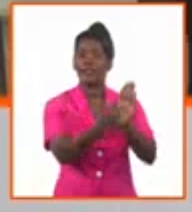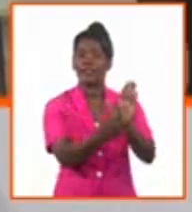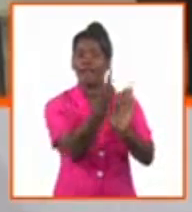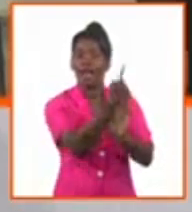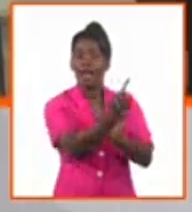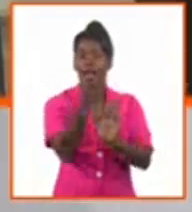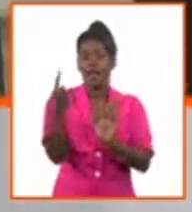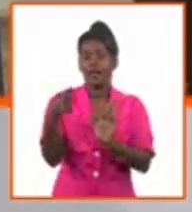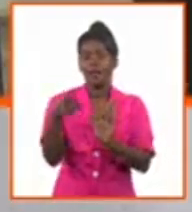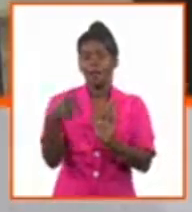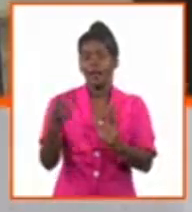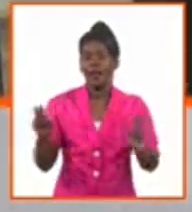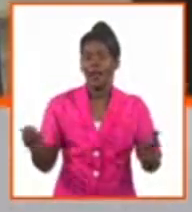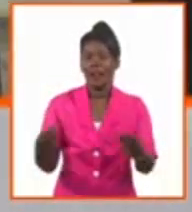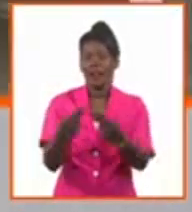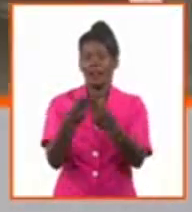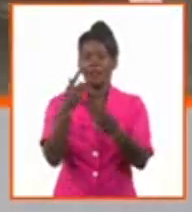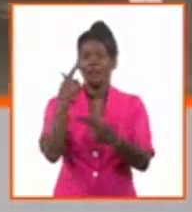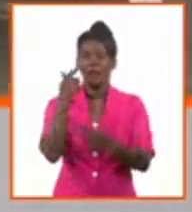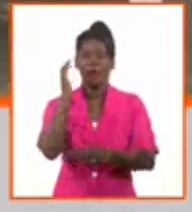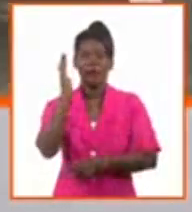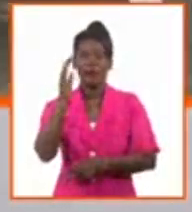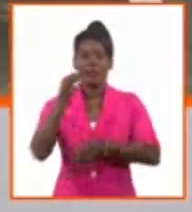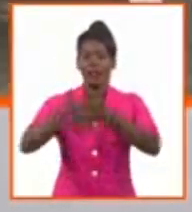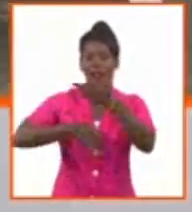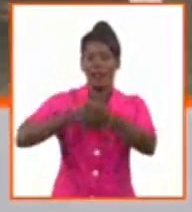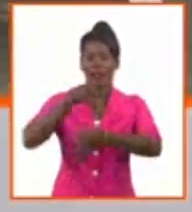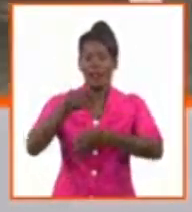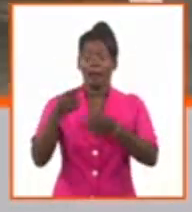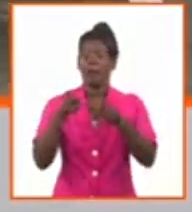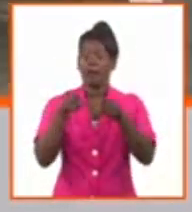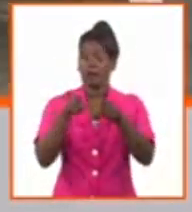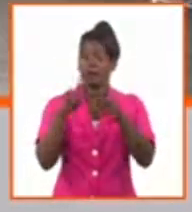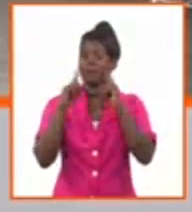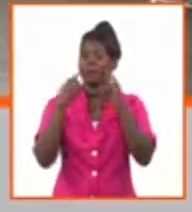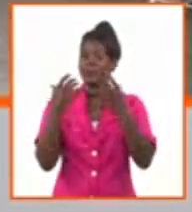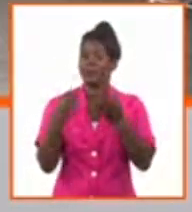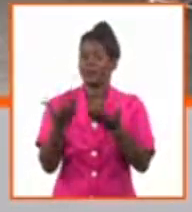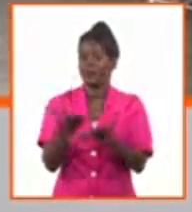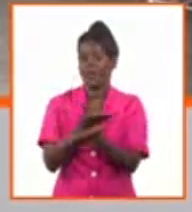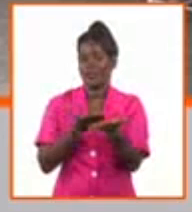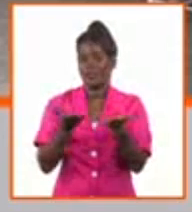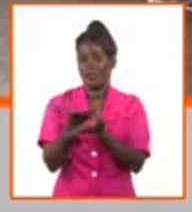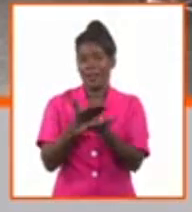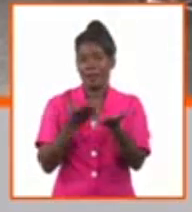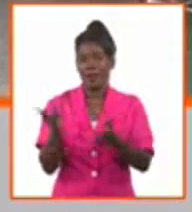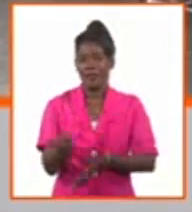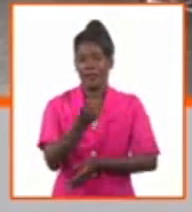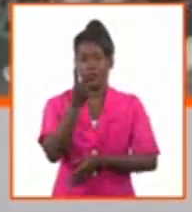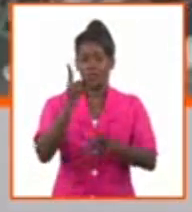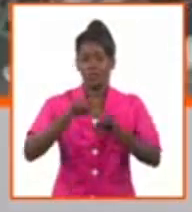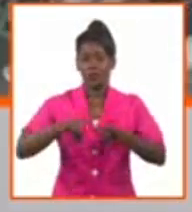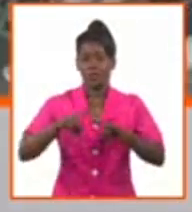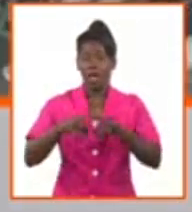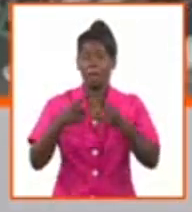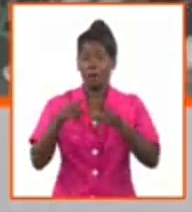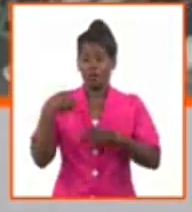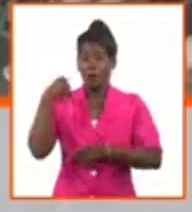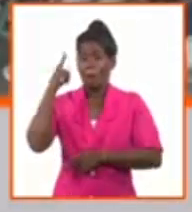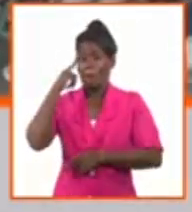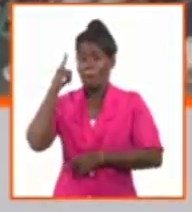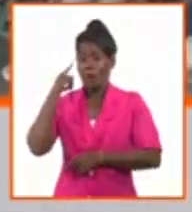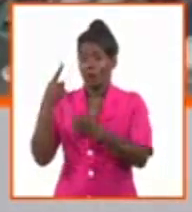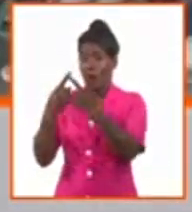pero que también tengan momentos donde confluyan, y esto va a ser justamente la comunidad. Pero incluso tenemos universidades